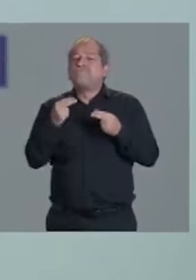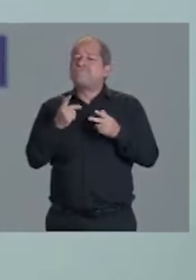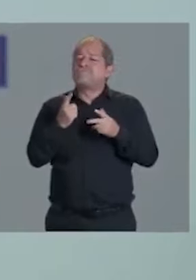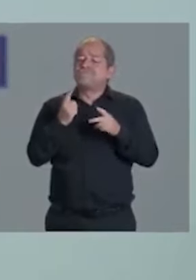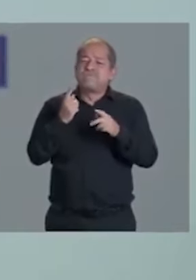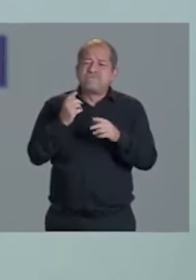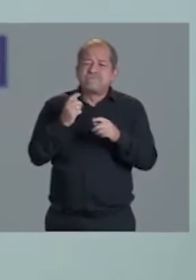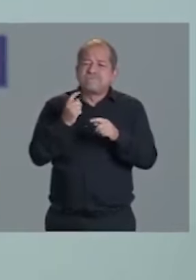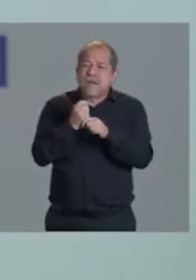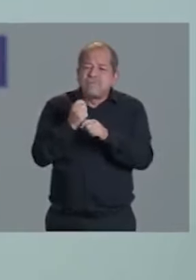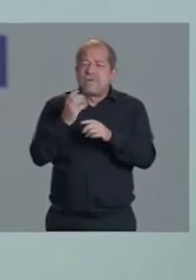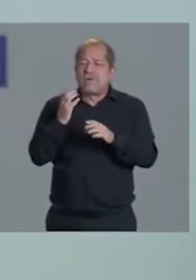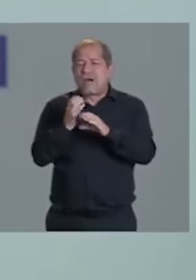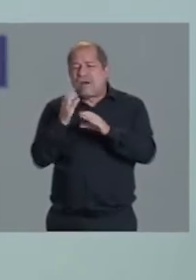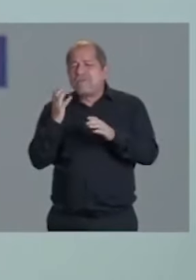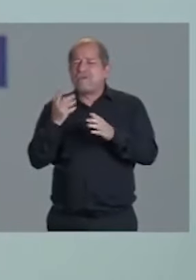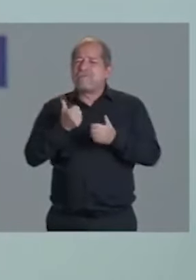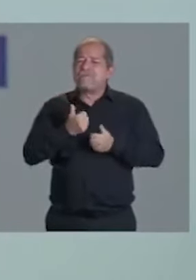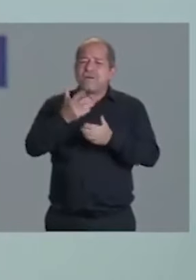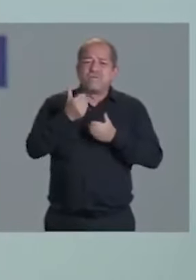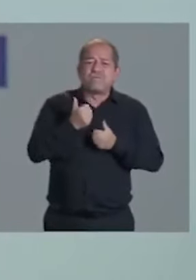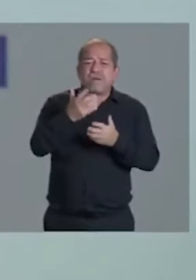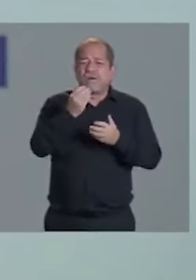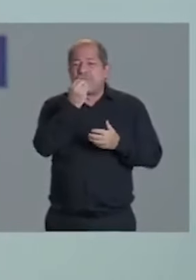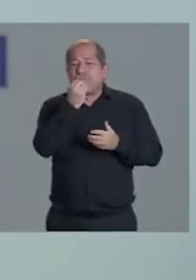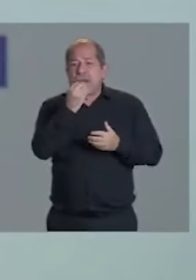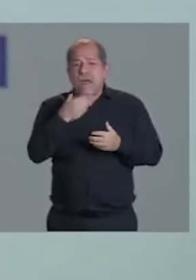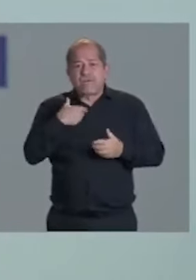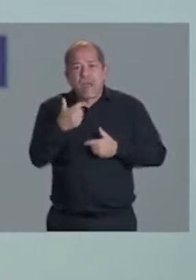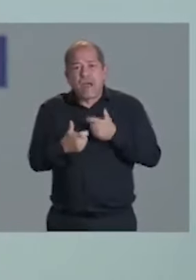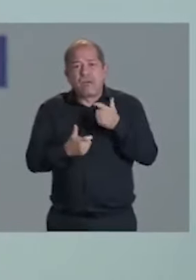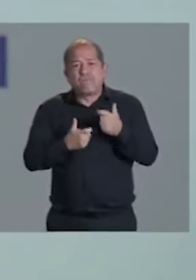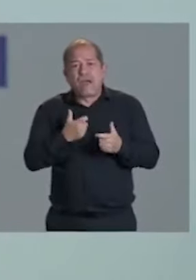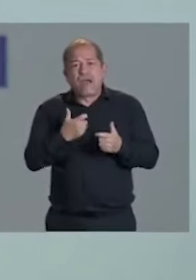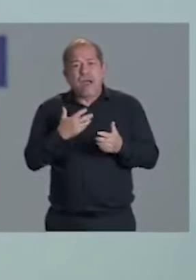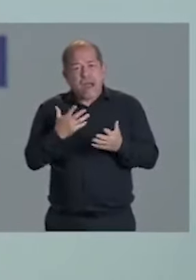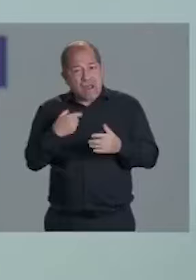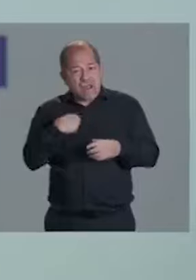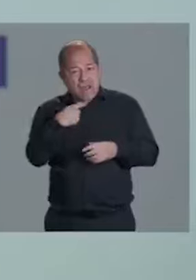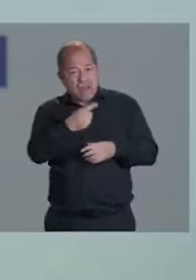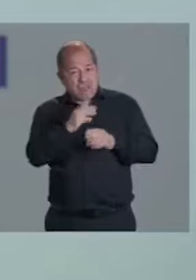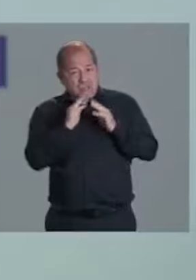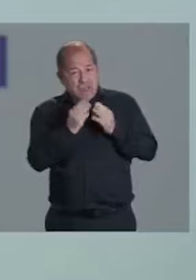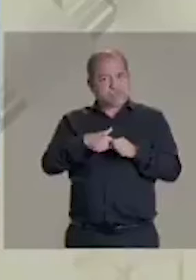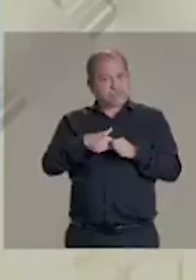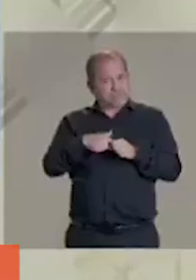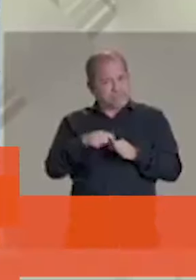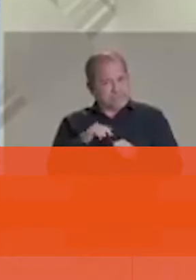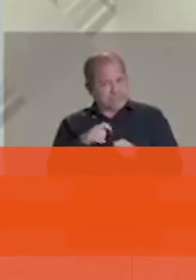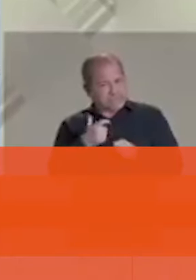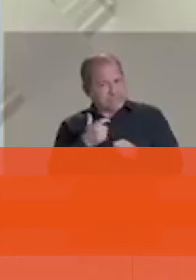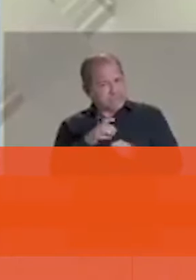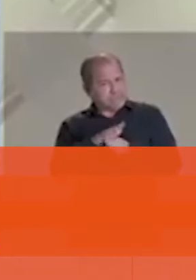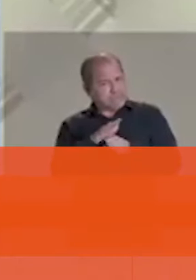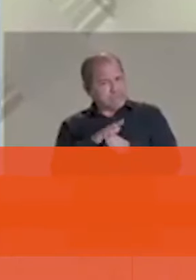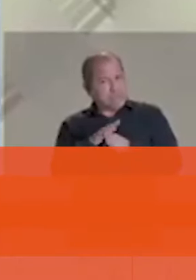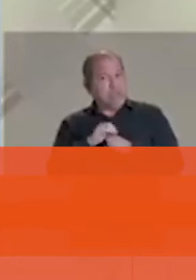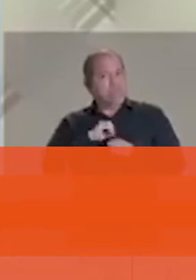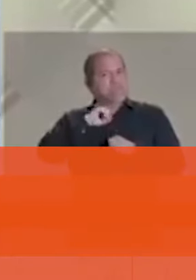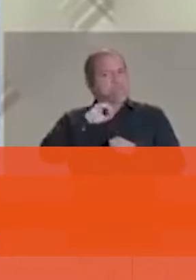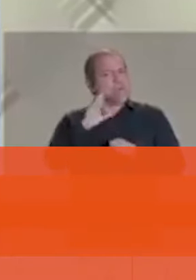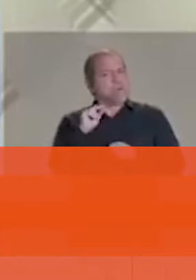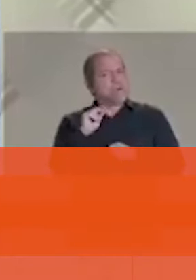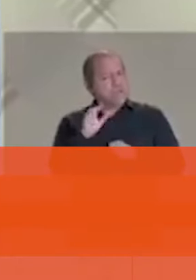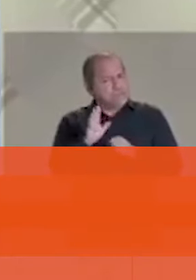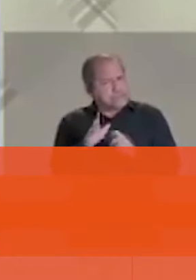Se acabaron los abrazos a los delincuentes. Les vamos a aplicar la ley y te voy a acompañar. La deuda no ha